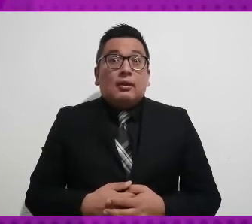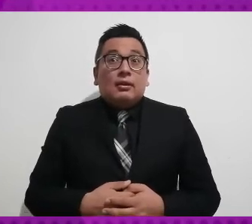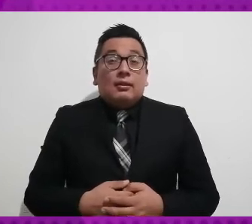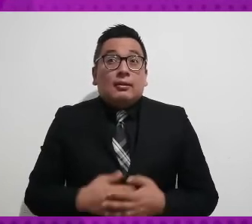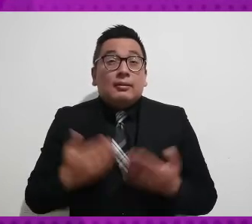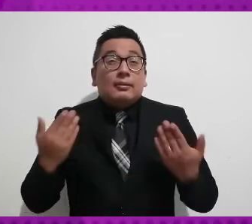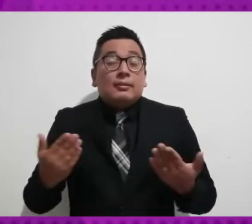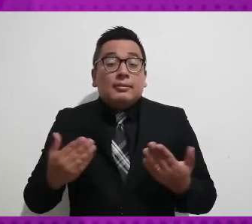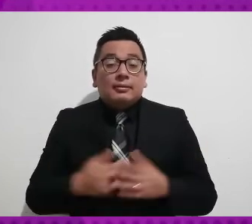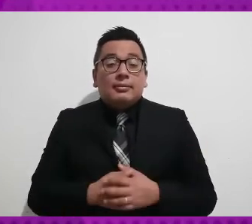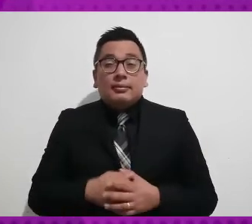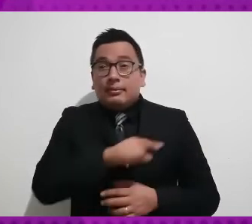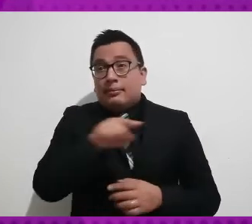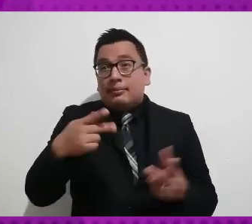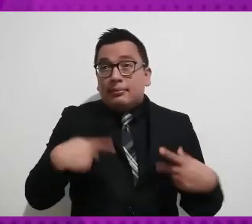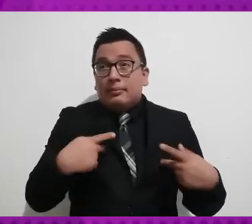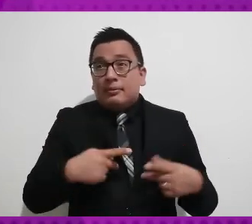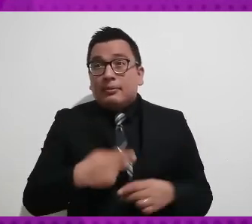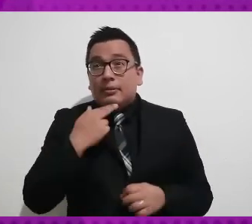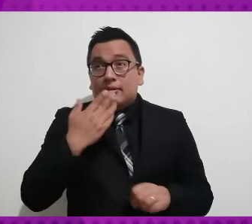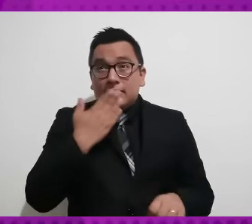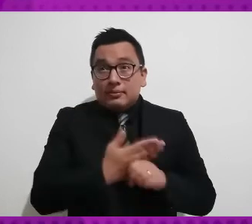heroica la actuación de estos ciudadanos que